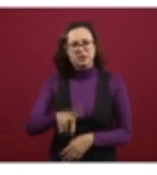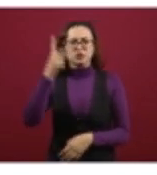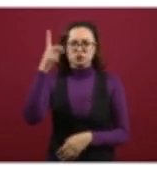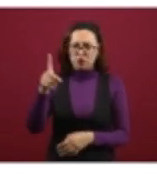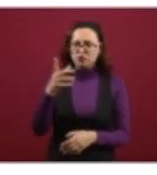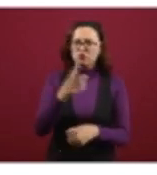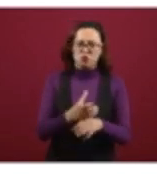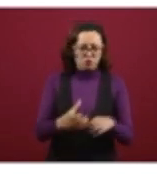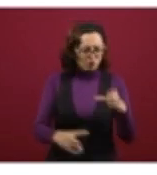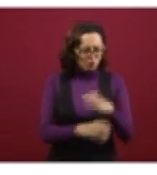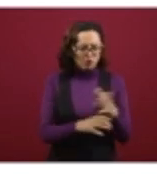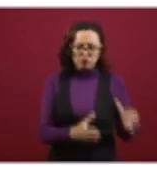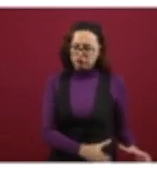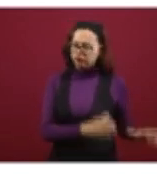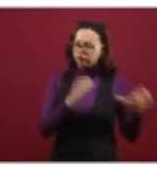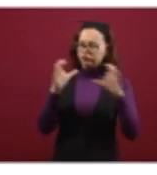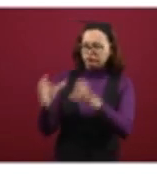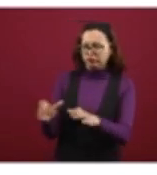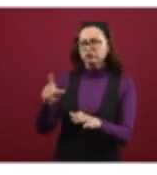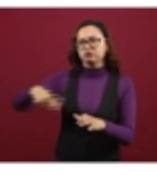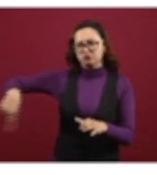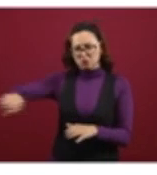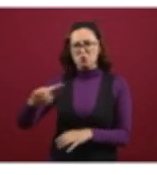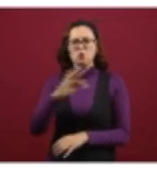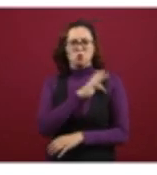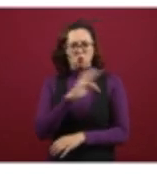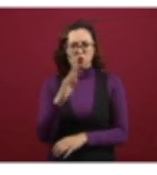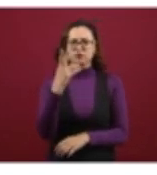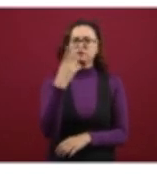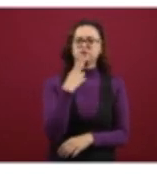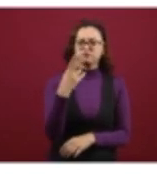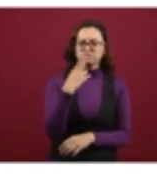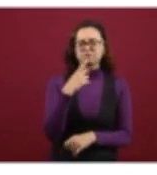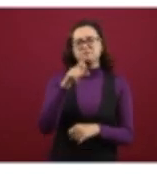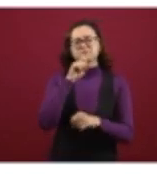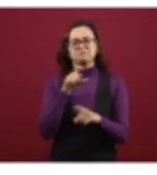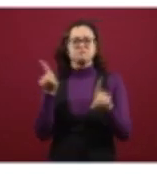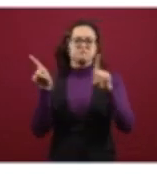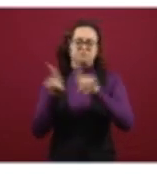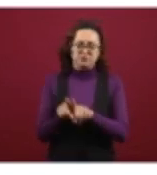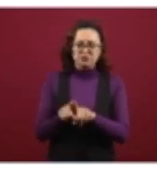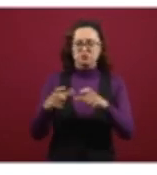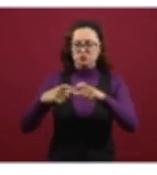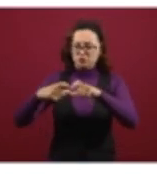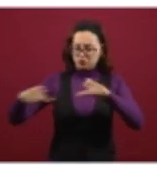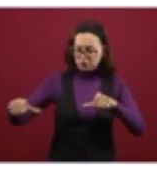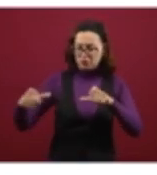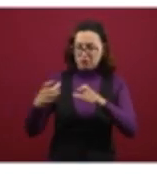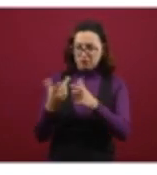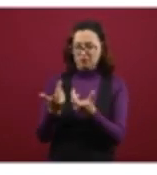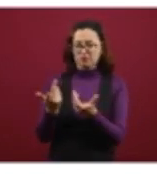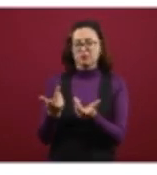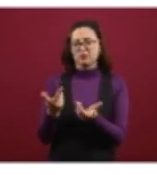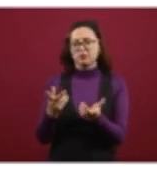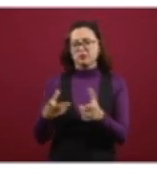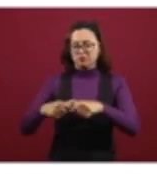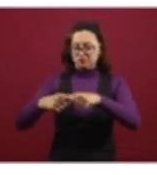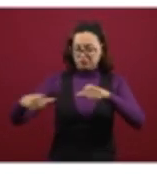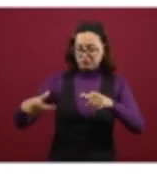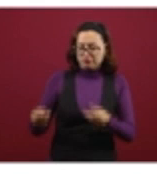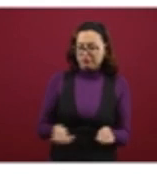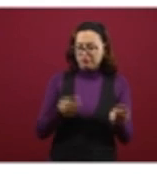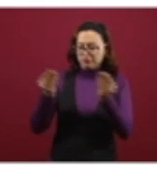insumo y que finalmente tendrán la oportunidad de canjear estos vales por el físico, esto es, por el